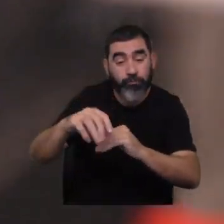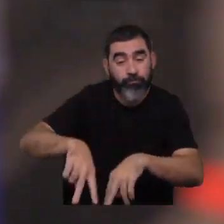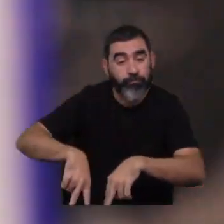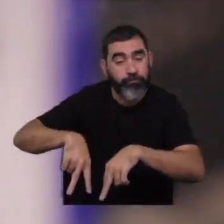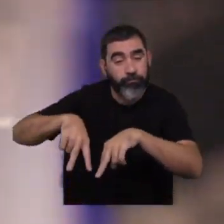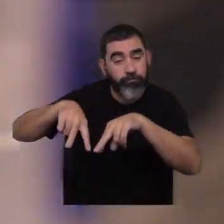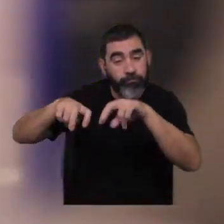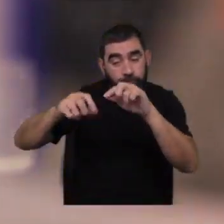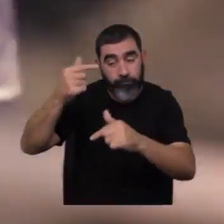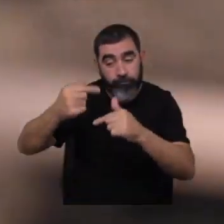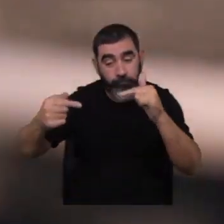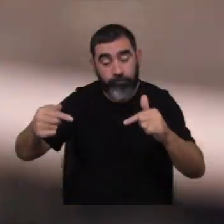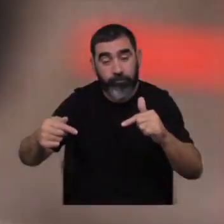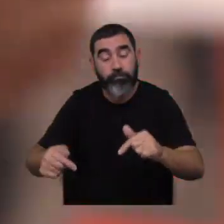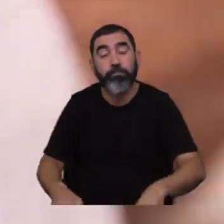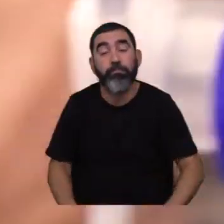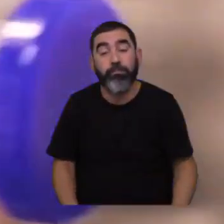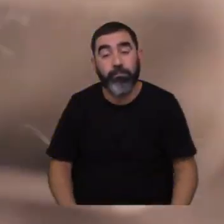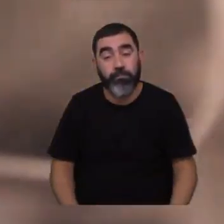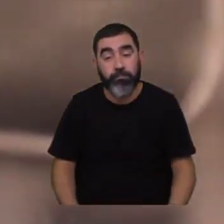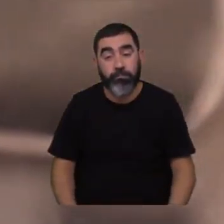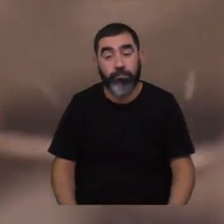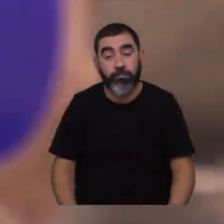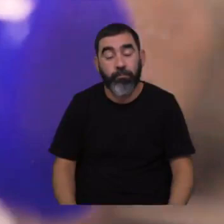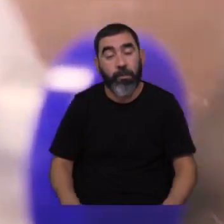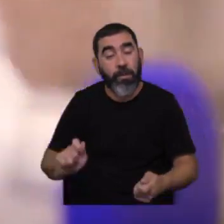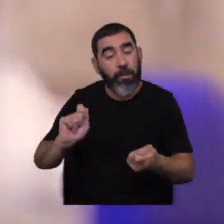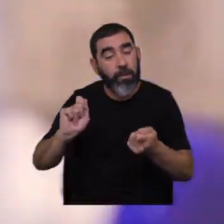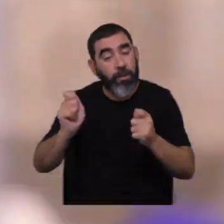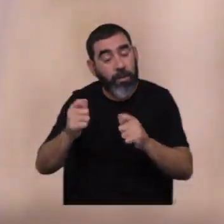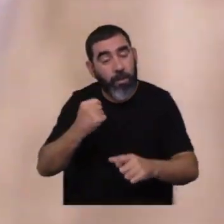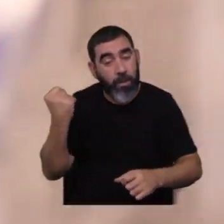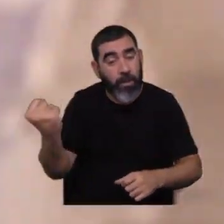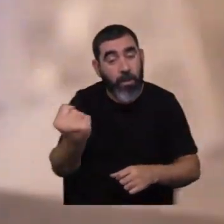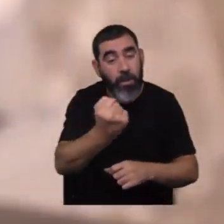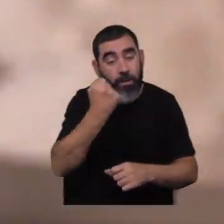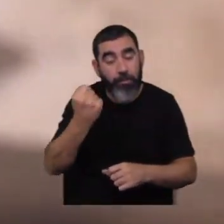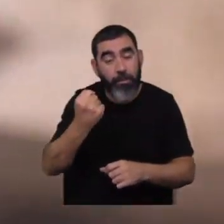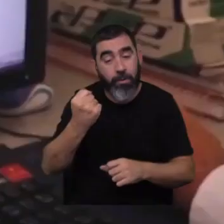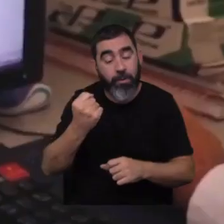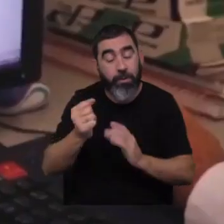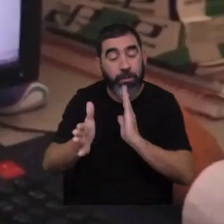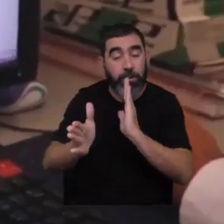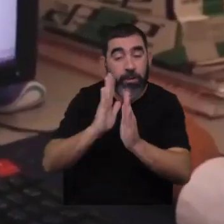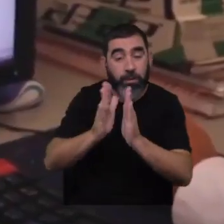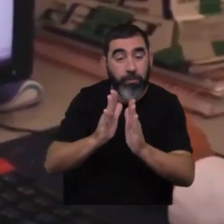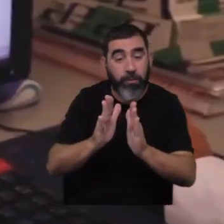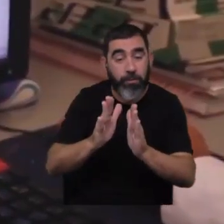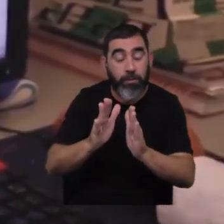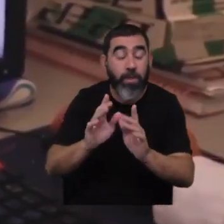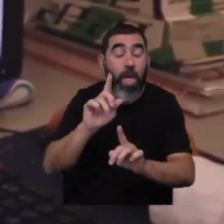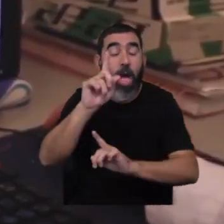de estos fenómenos que cambien sustancialmente la terapéutica de aquellos